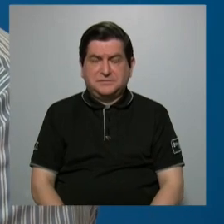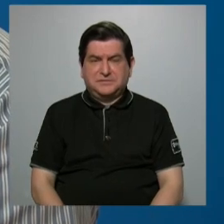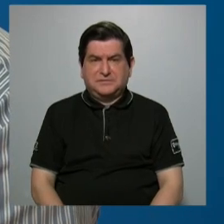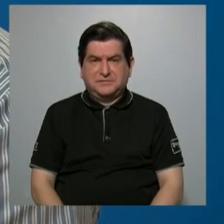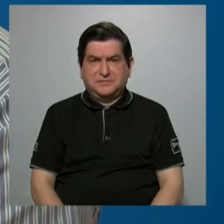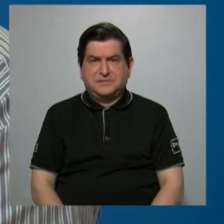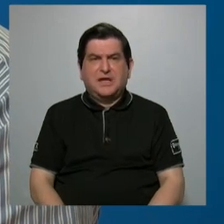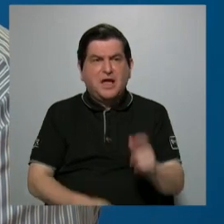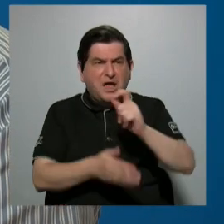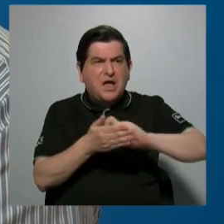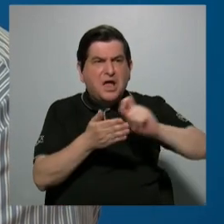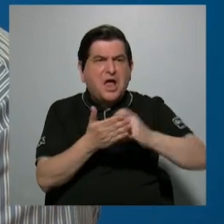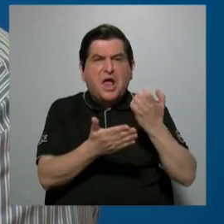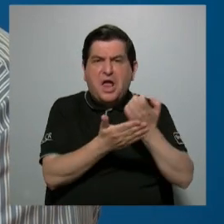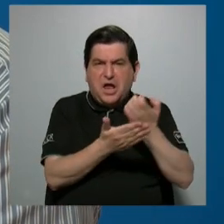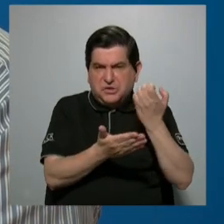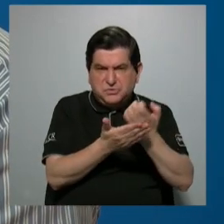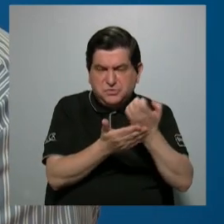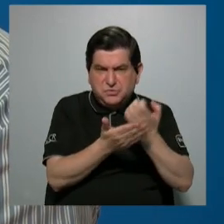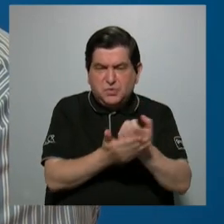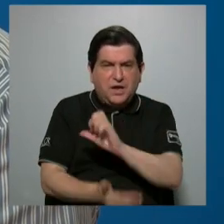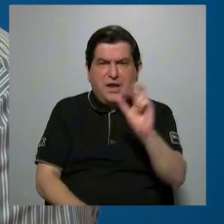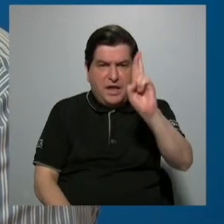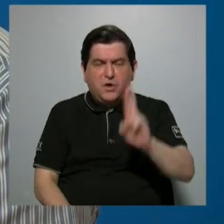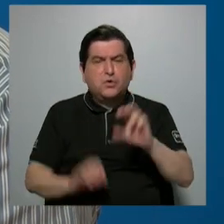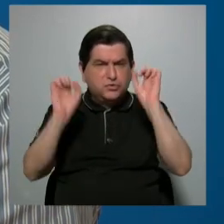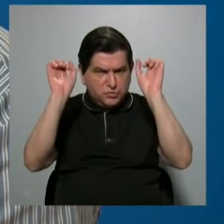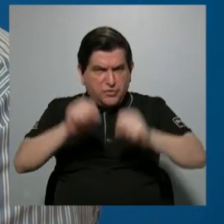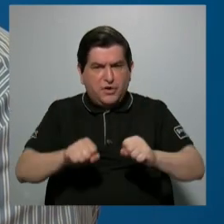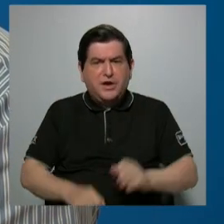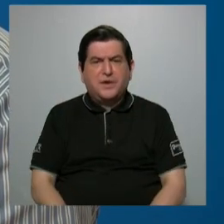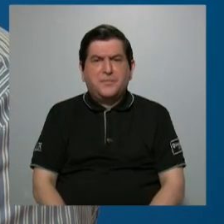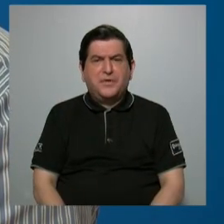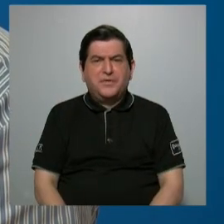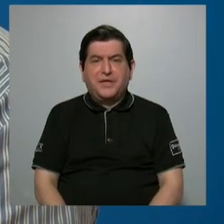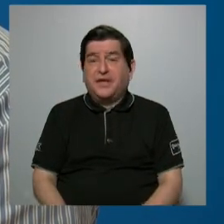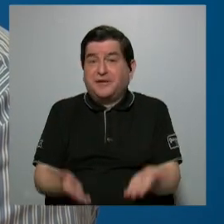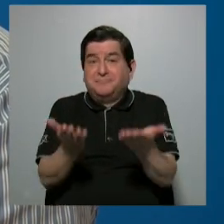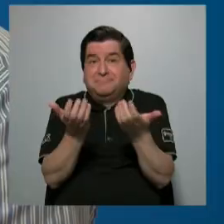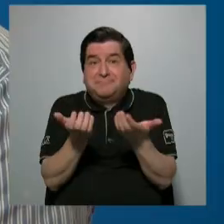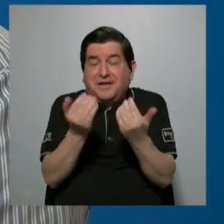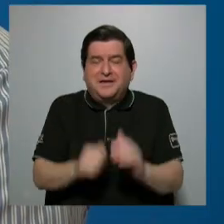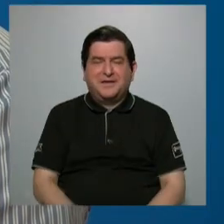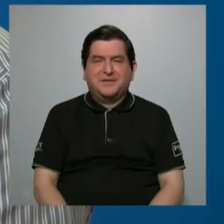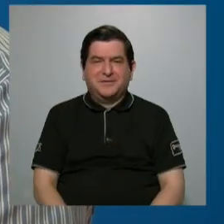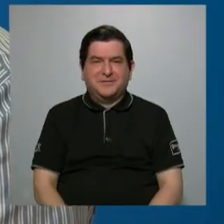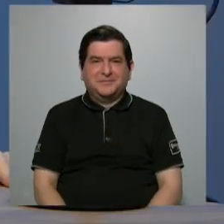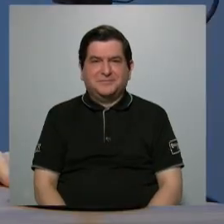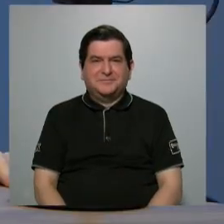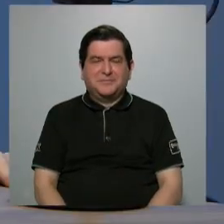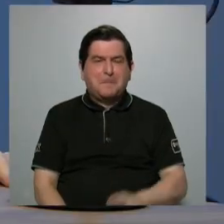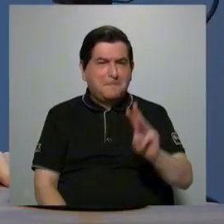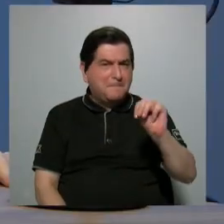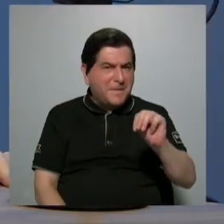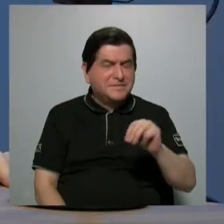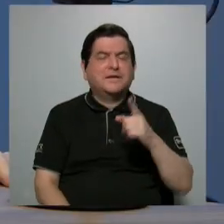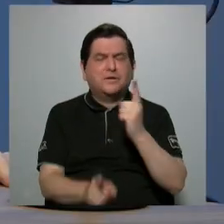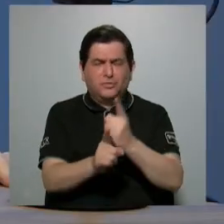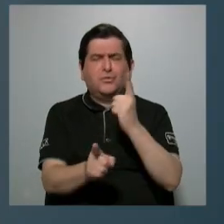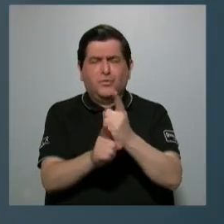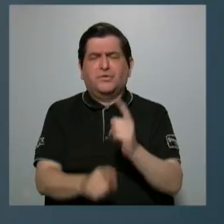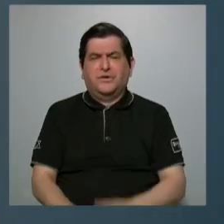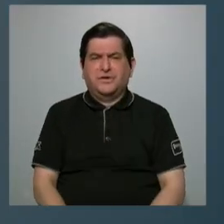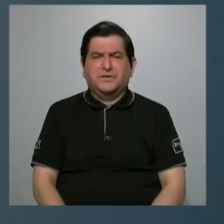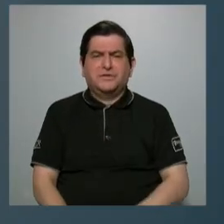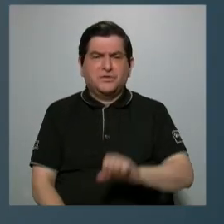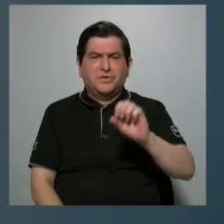alguna escuela de economía de Costa Rica pueda querer hacer. Pero bueno, Marcela, no sé si... Efectivamente, de hecho este